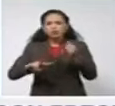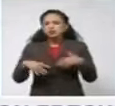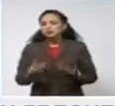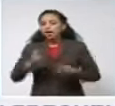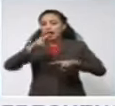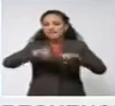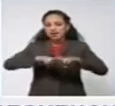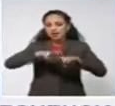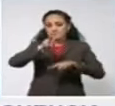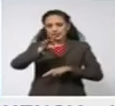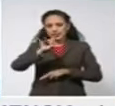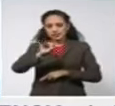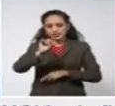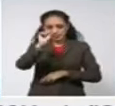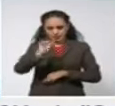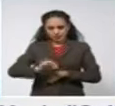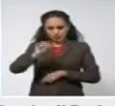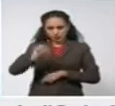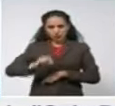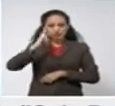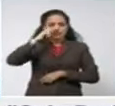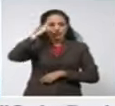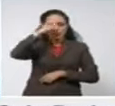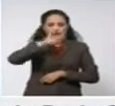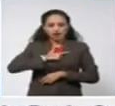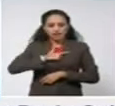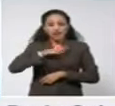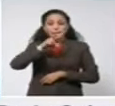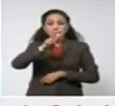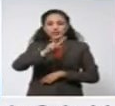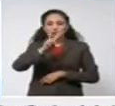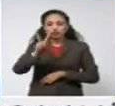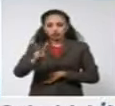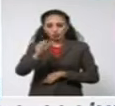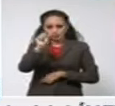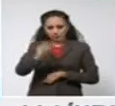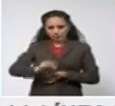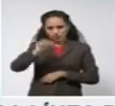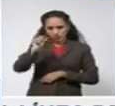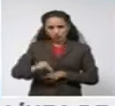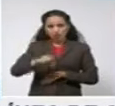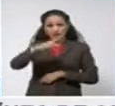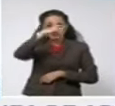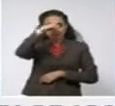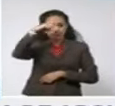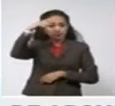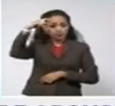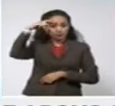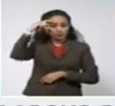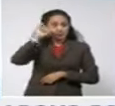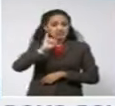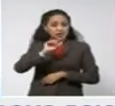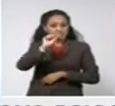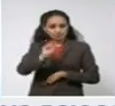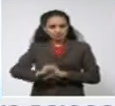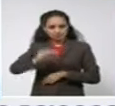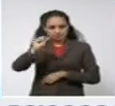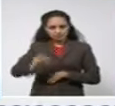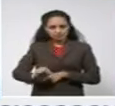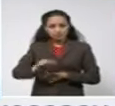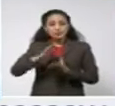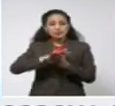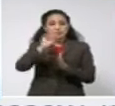27, de Ciego de Ávila, 22, de Santi Espíritus, 6, de